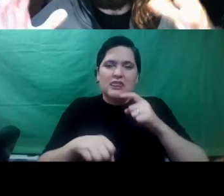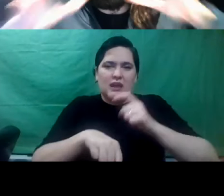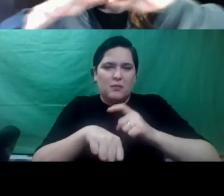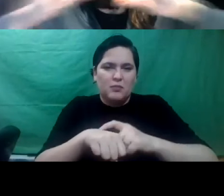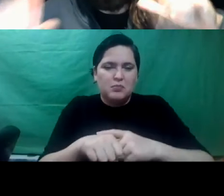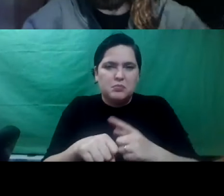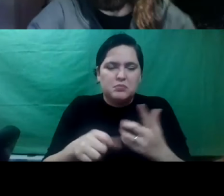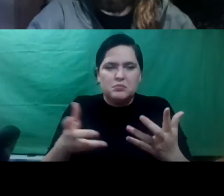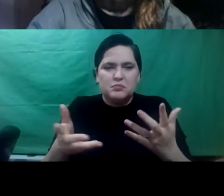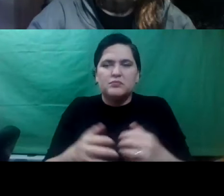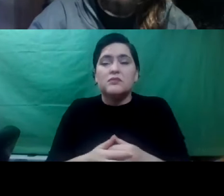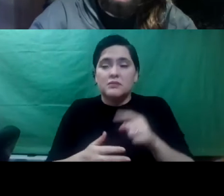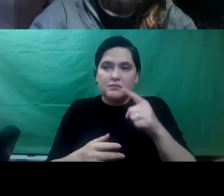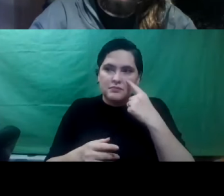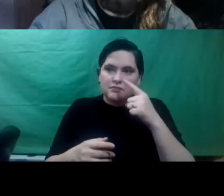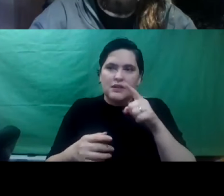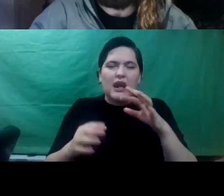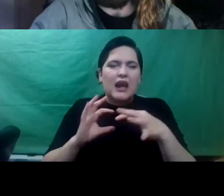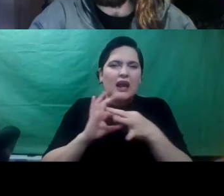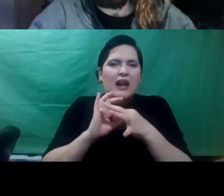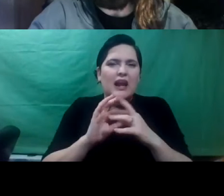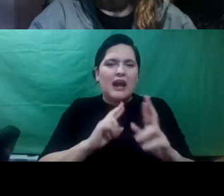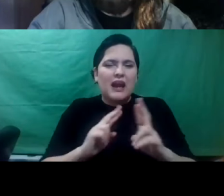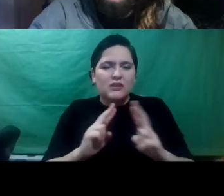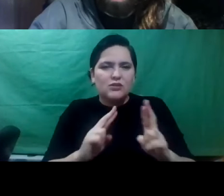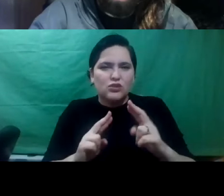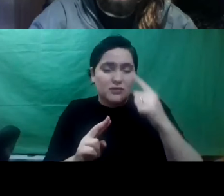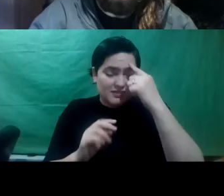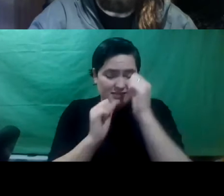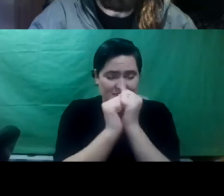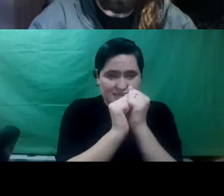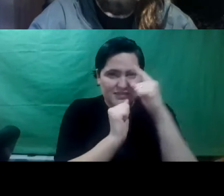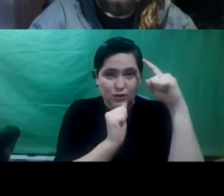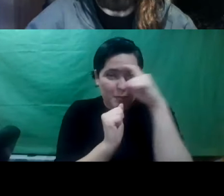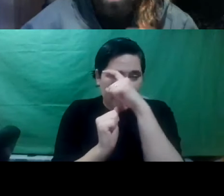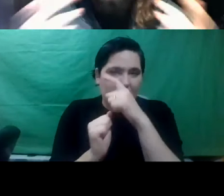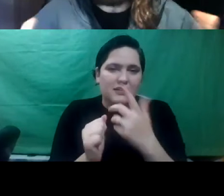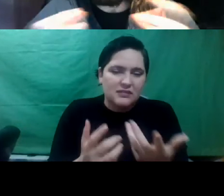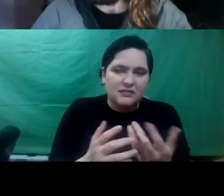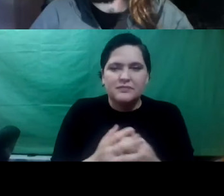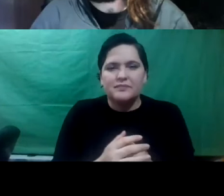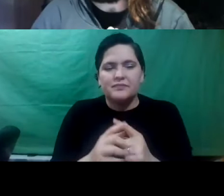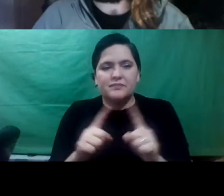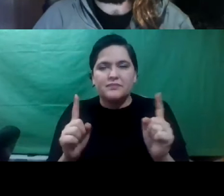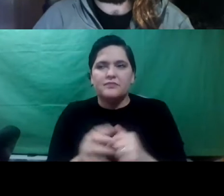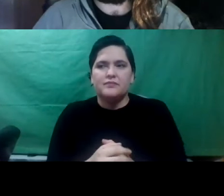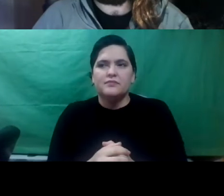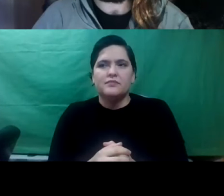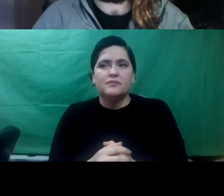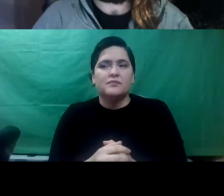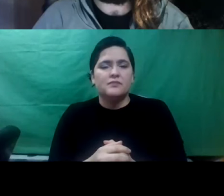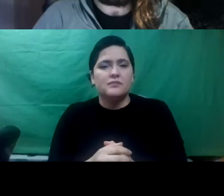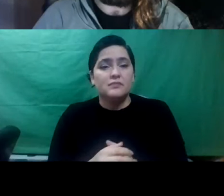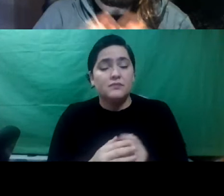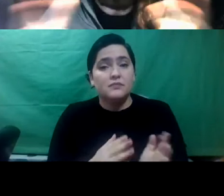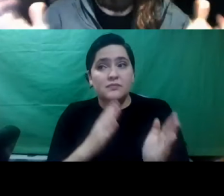esta hipótesis plantea esta relación entre complejidad de la actividad neuronal y complejidad experiencial. Esta hipótesis ha recibido